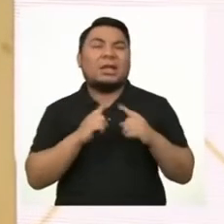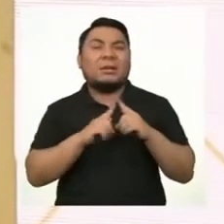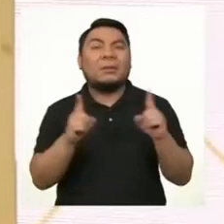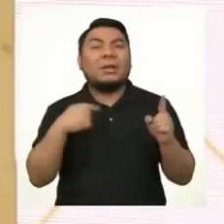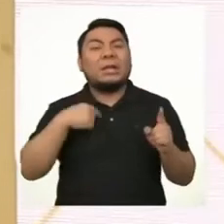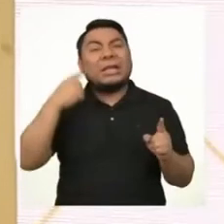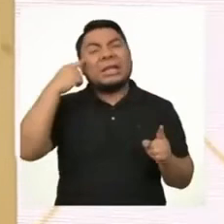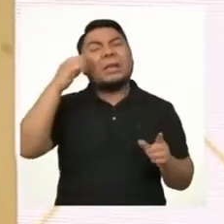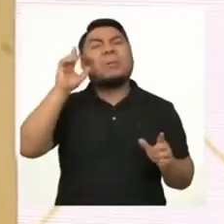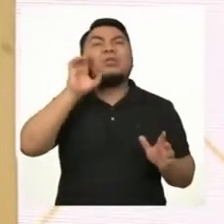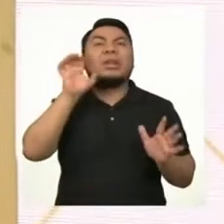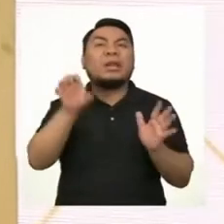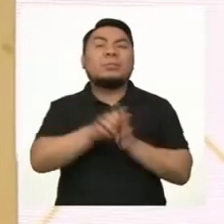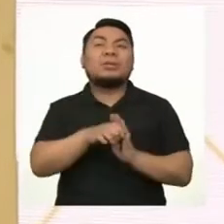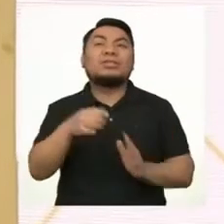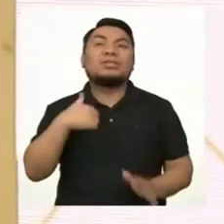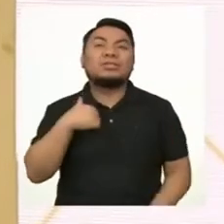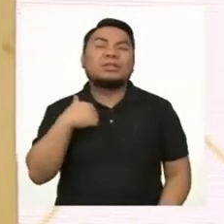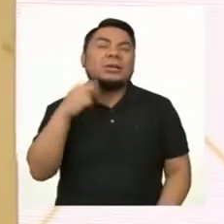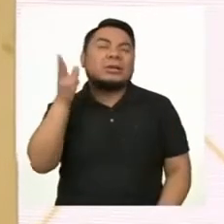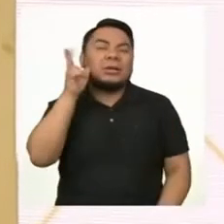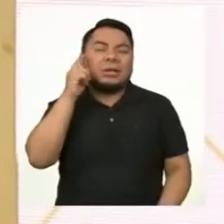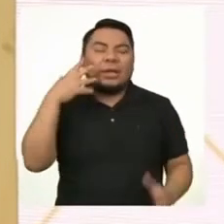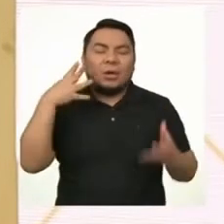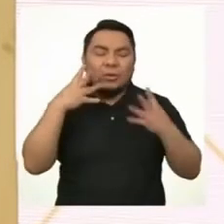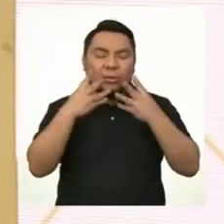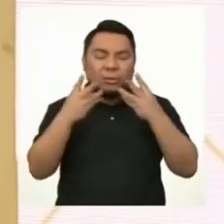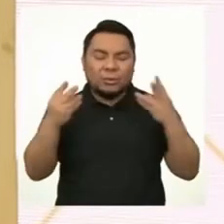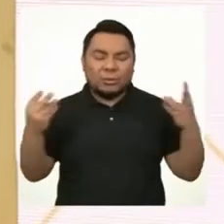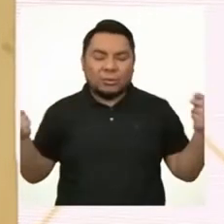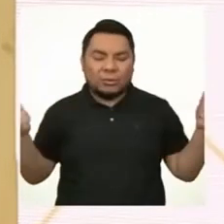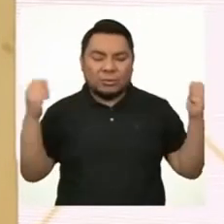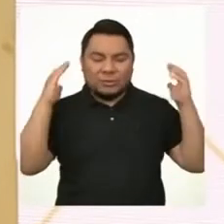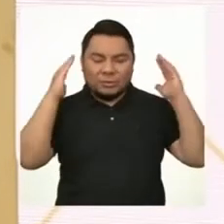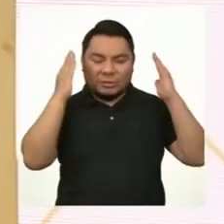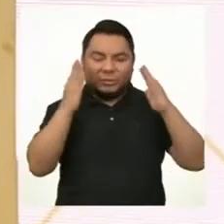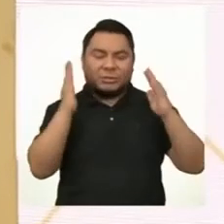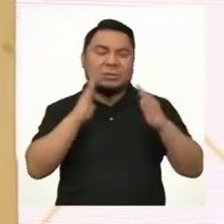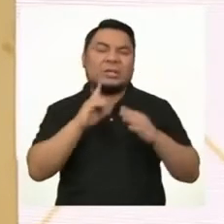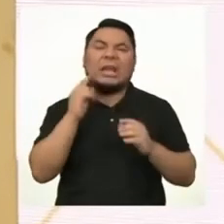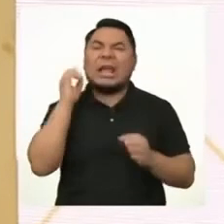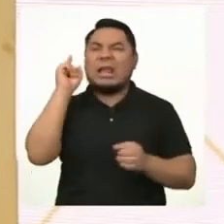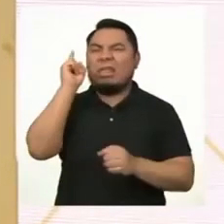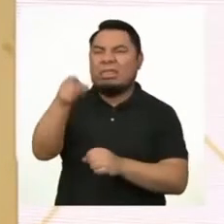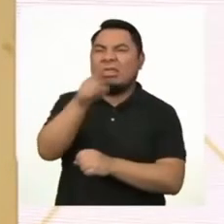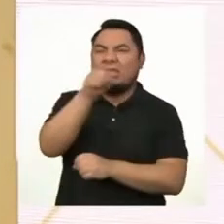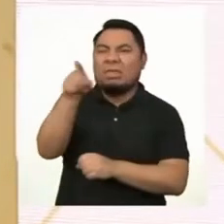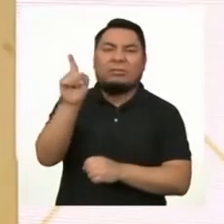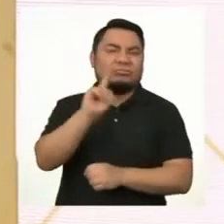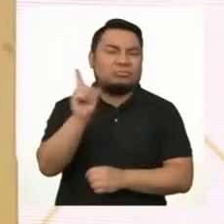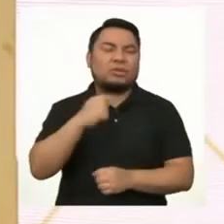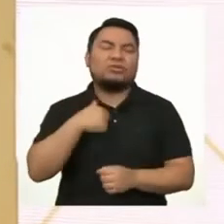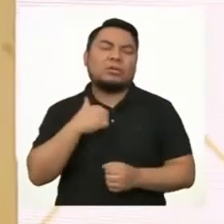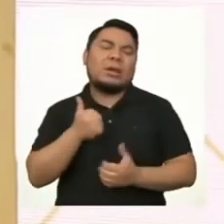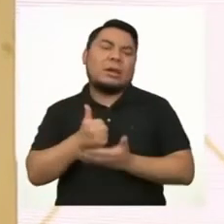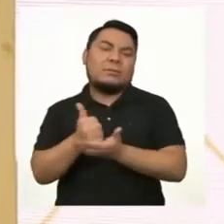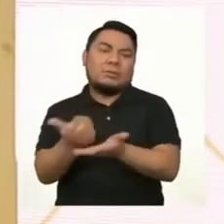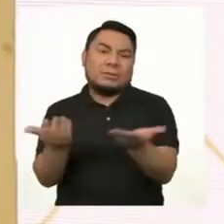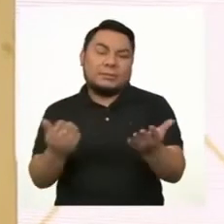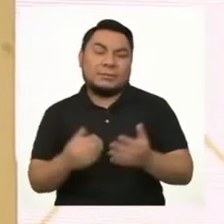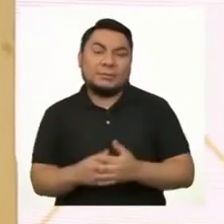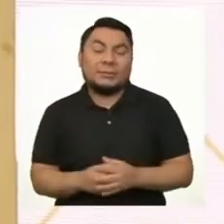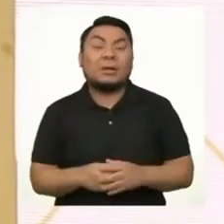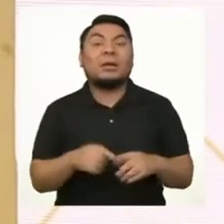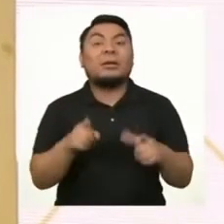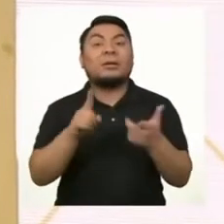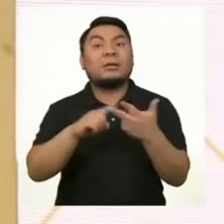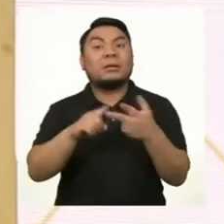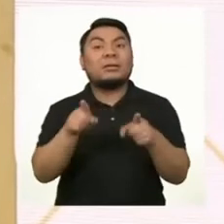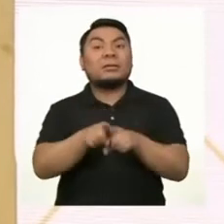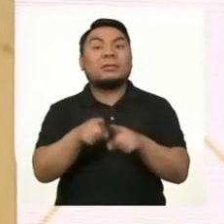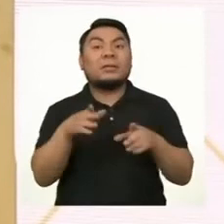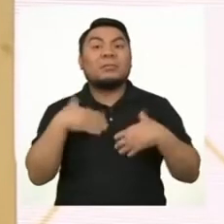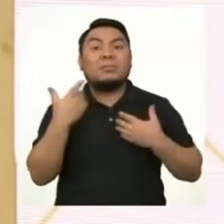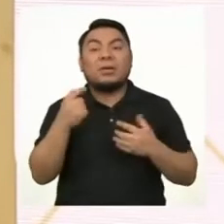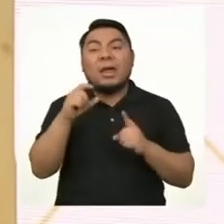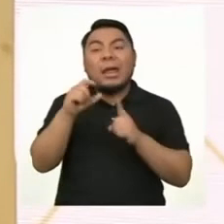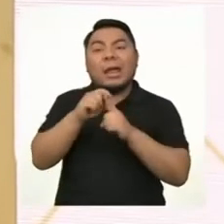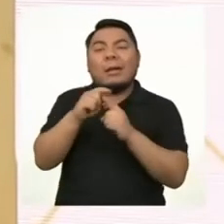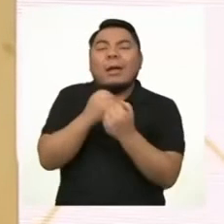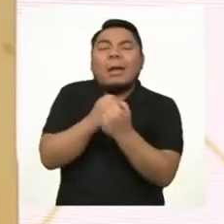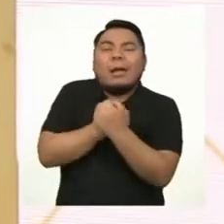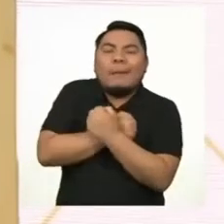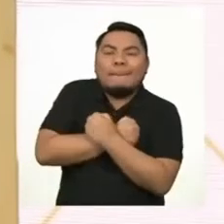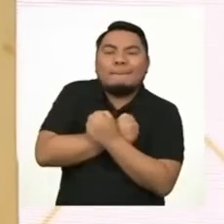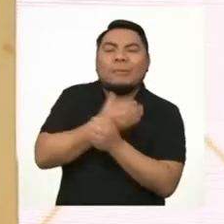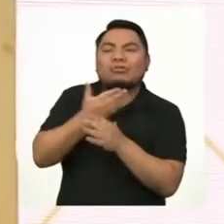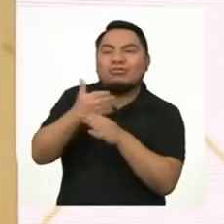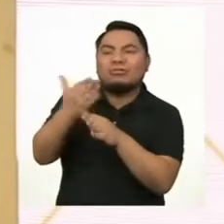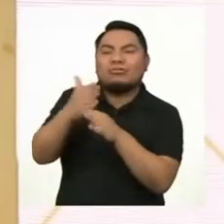se me da bien escuchar en silencio y sin juzgar. Creo que de esa manera ayudo. También puedo dar palabras de cariño